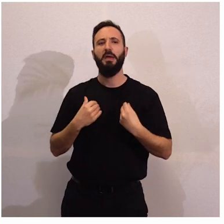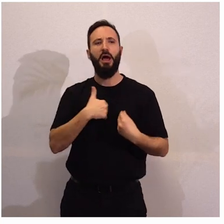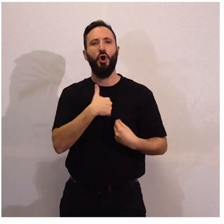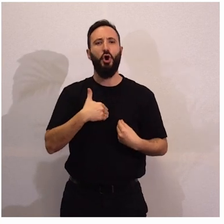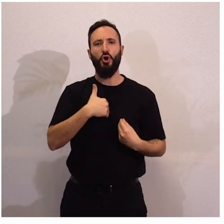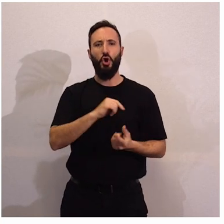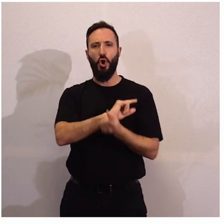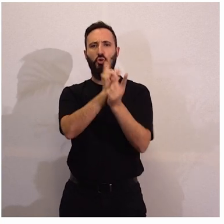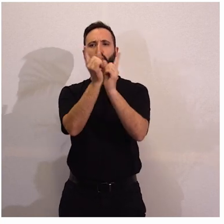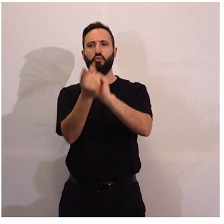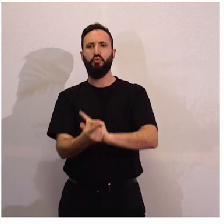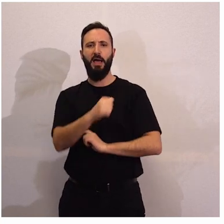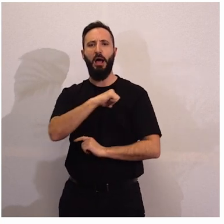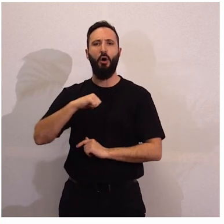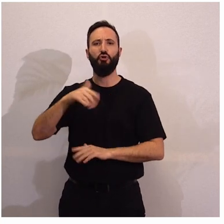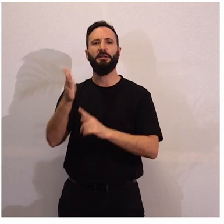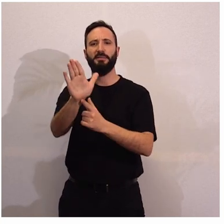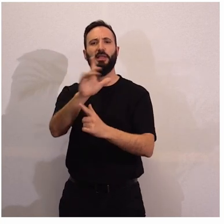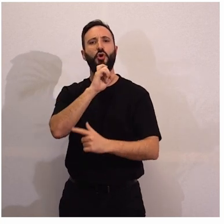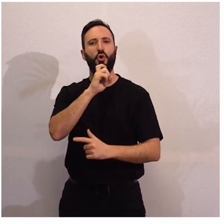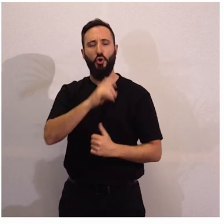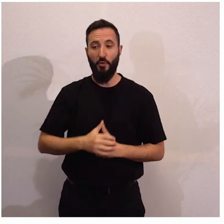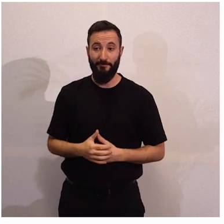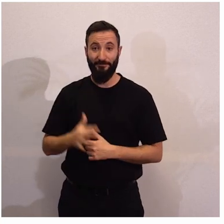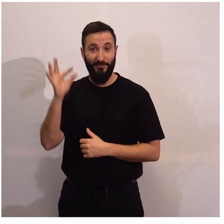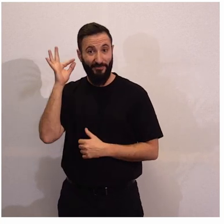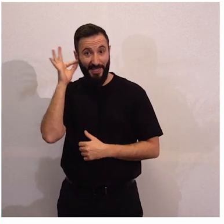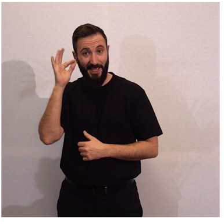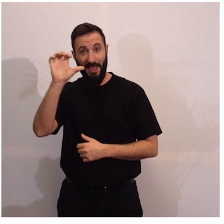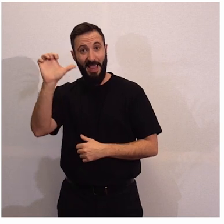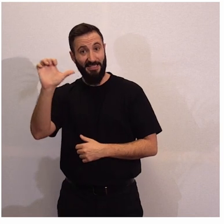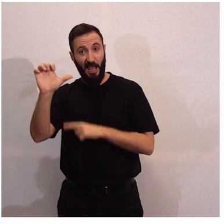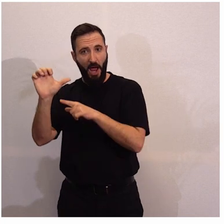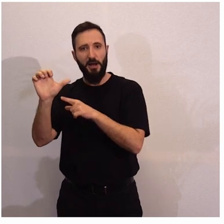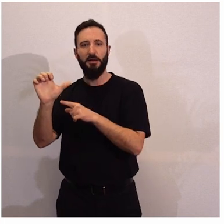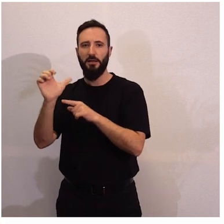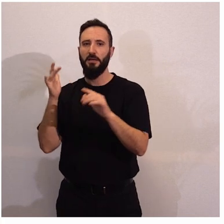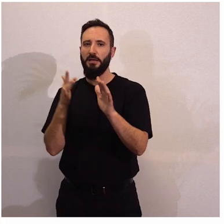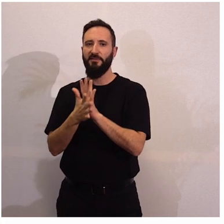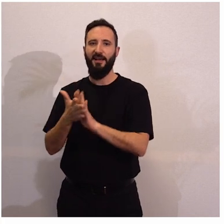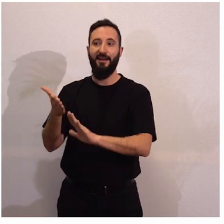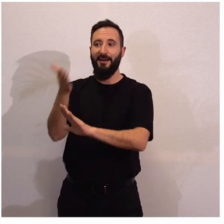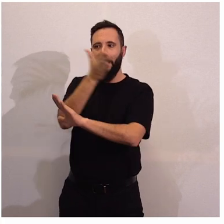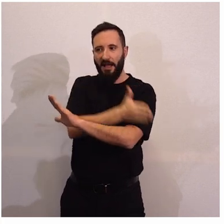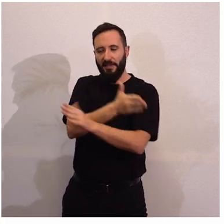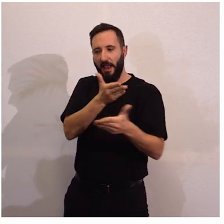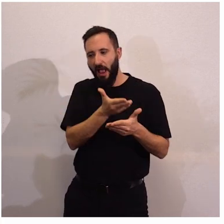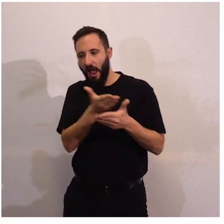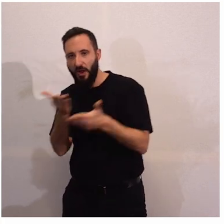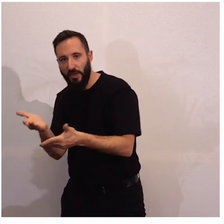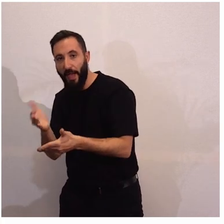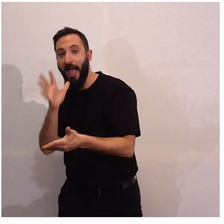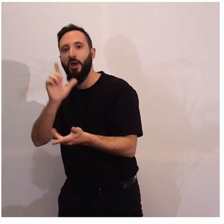como autorrepresentante. Ella ha pasado de ser una persona a la que se ayudaba en una organización